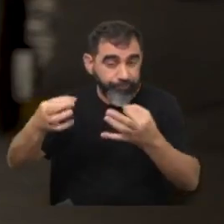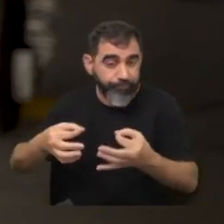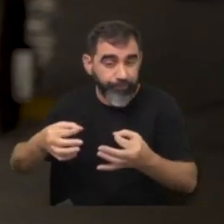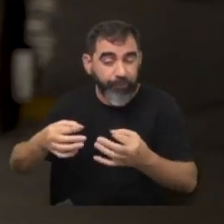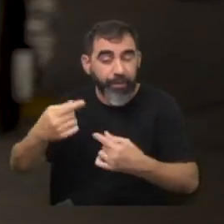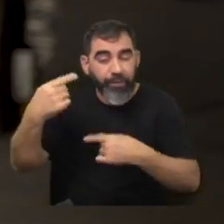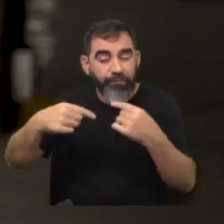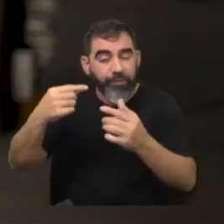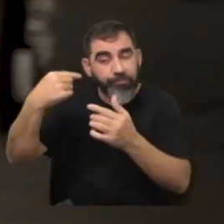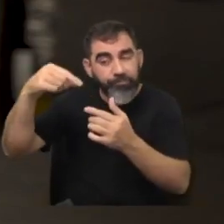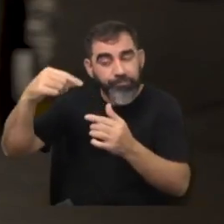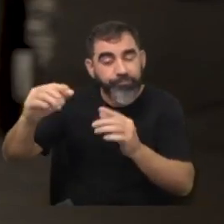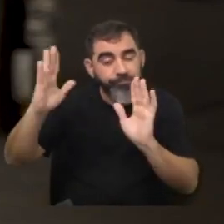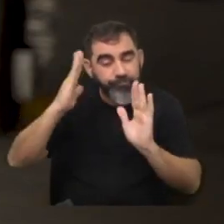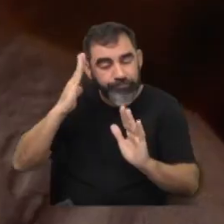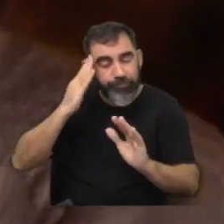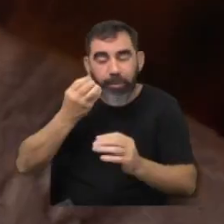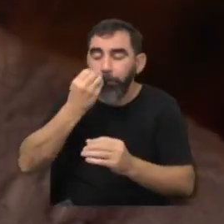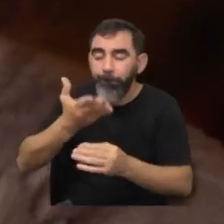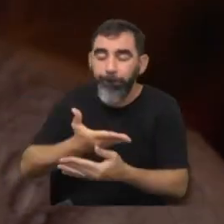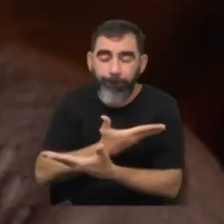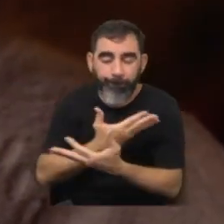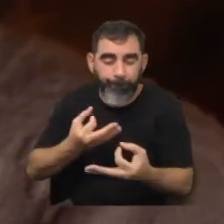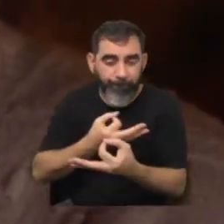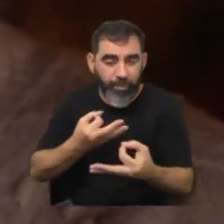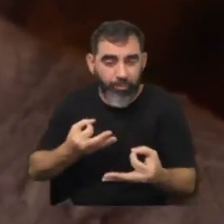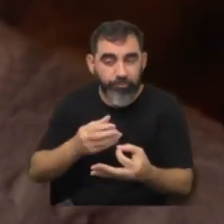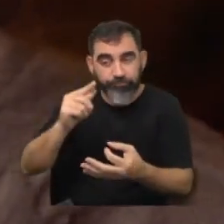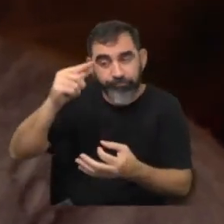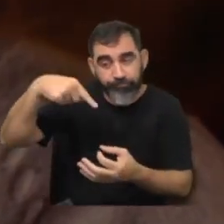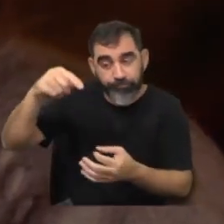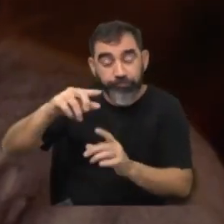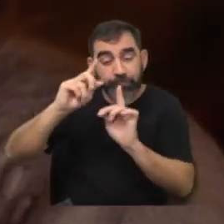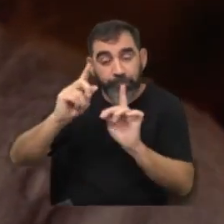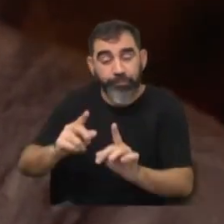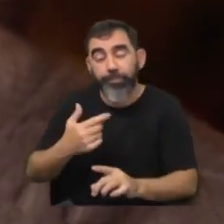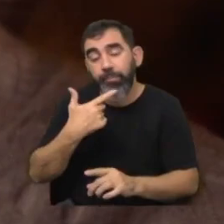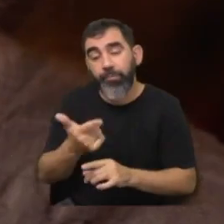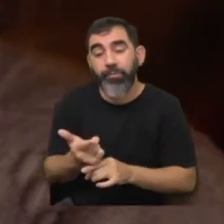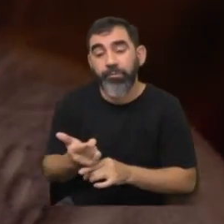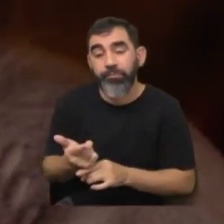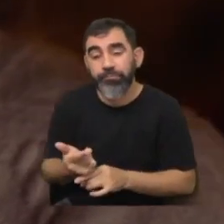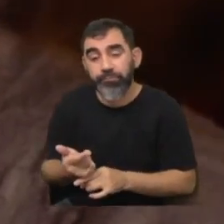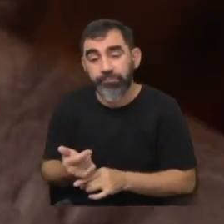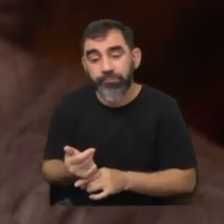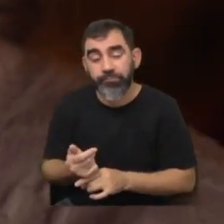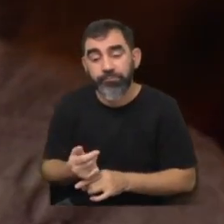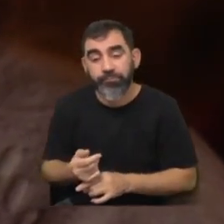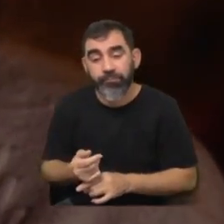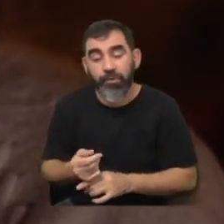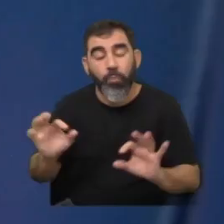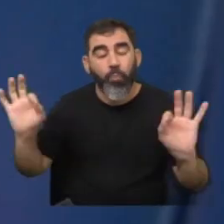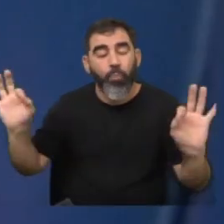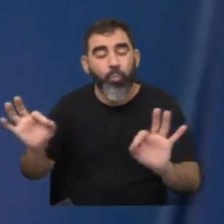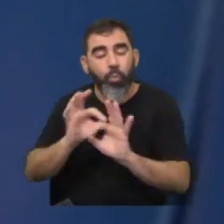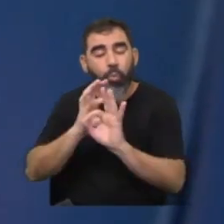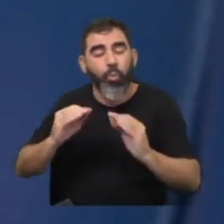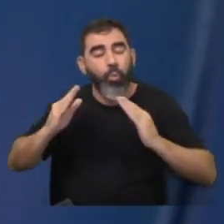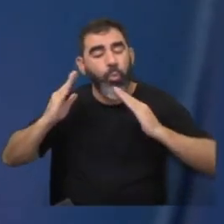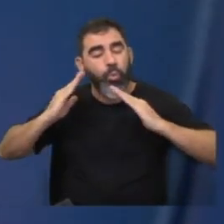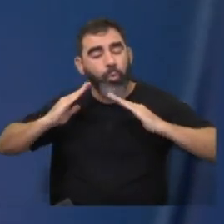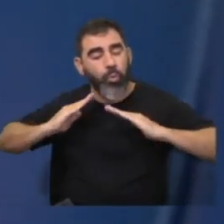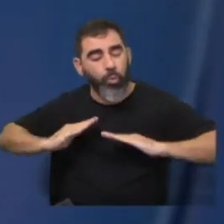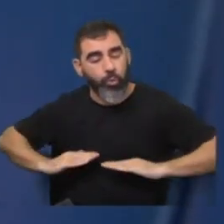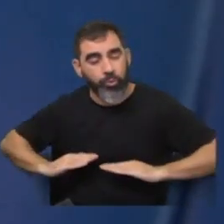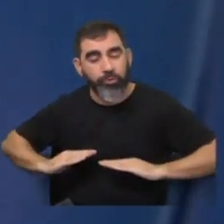distintos ítems que los pueden ayudar a pasarlo mejor. En esa checklist también aparecen, bueno, poder llevarse una música que les da